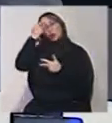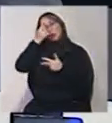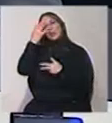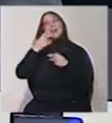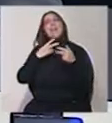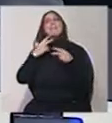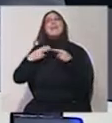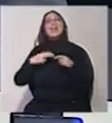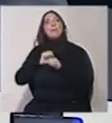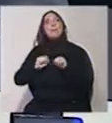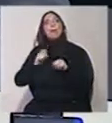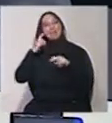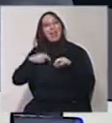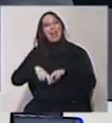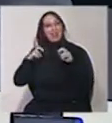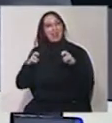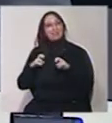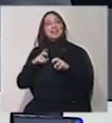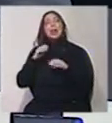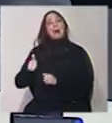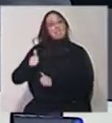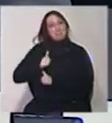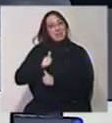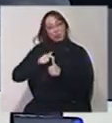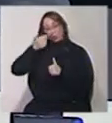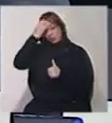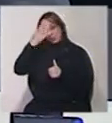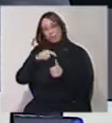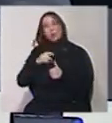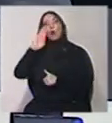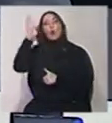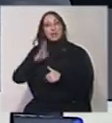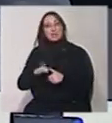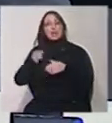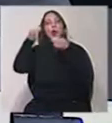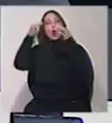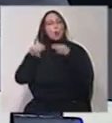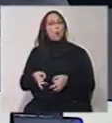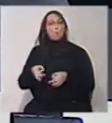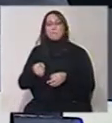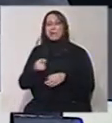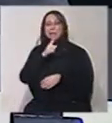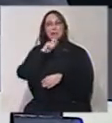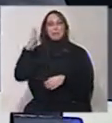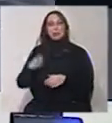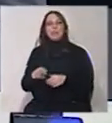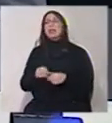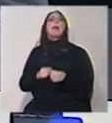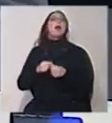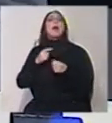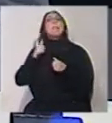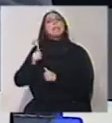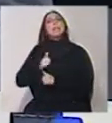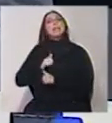3 variables analíticas, ¿verdad? El concepto de militarización, que Brasil lo cumple al pie de la letra. El concepto de militarización